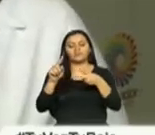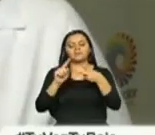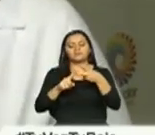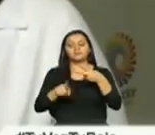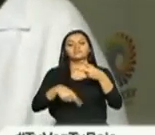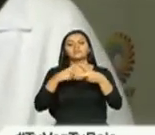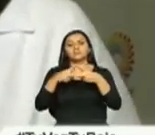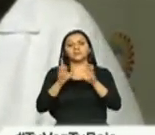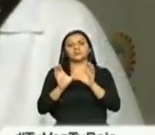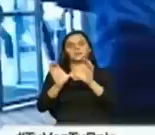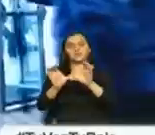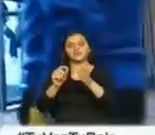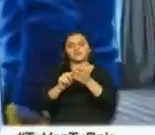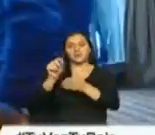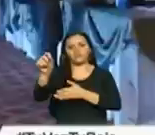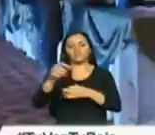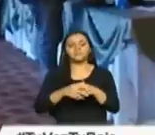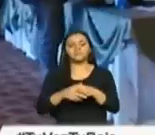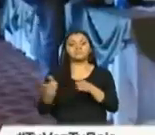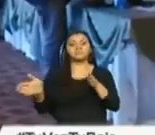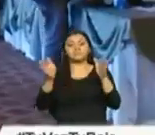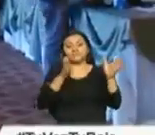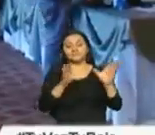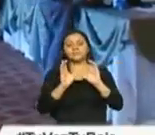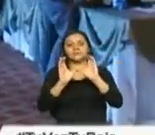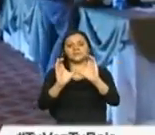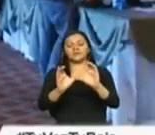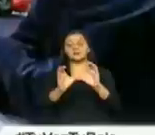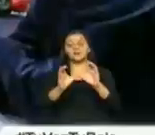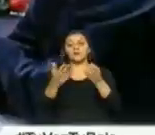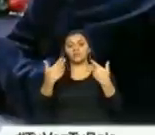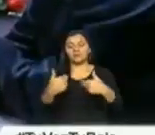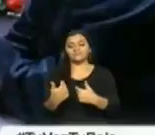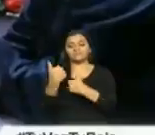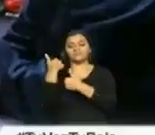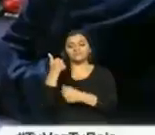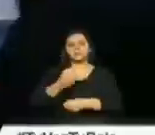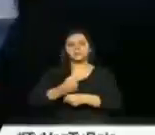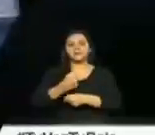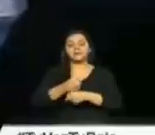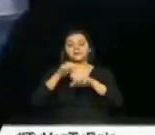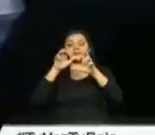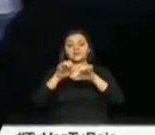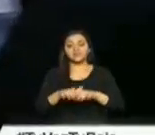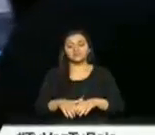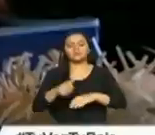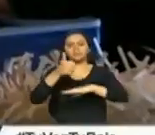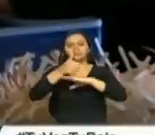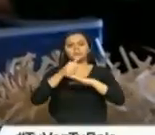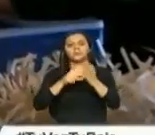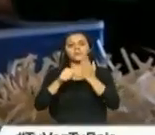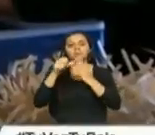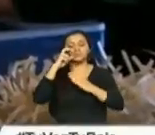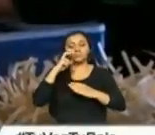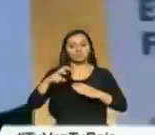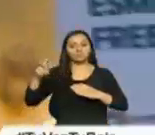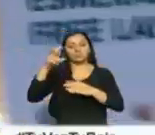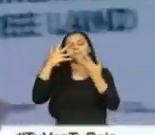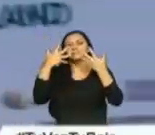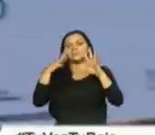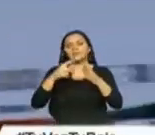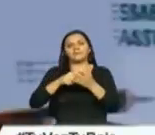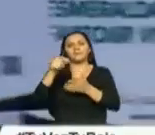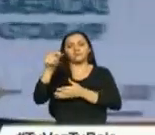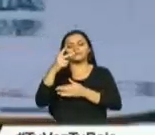para poder certificar a aquellas personas. Para certificar competencias laborales, CETEC y el Ministerio de Turismo realizaron el levantamiento y validación